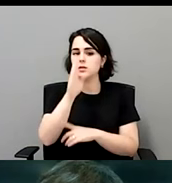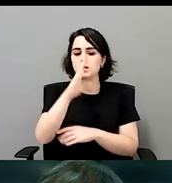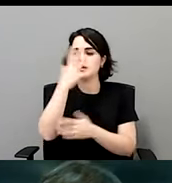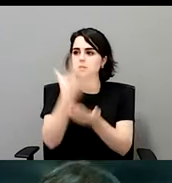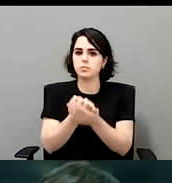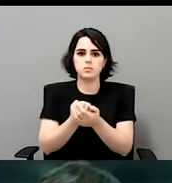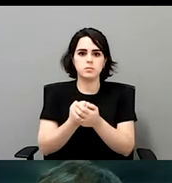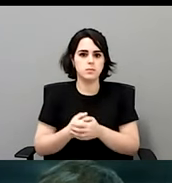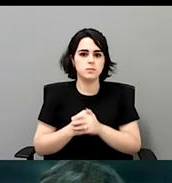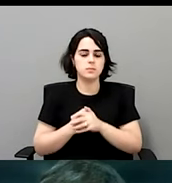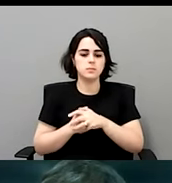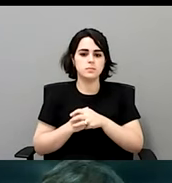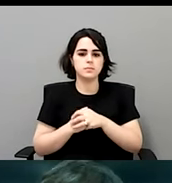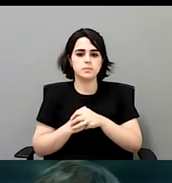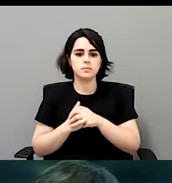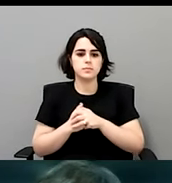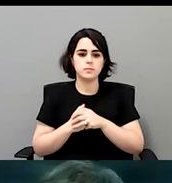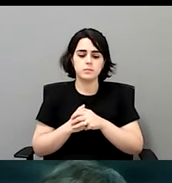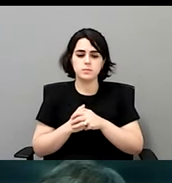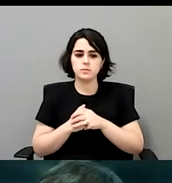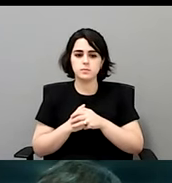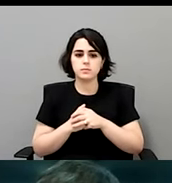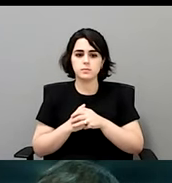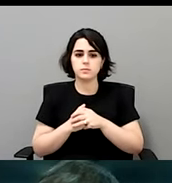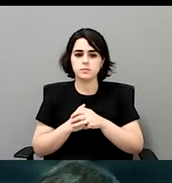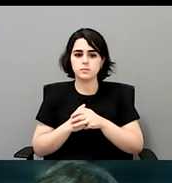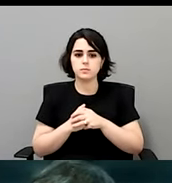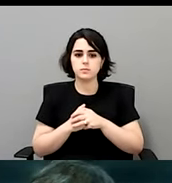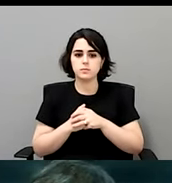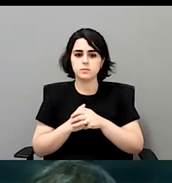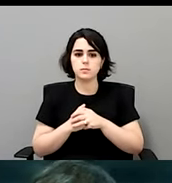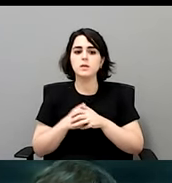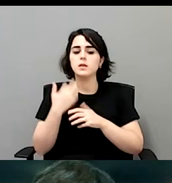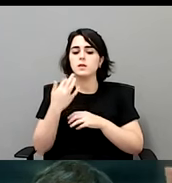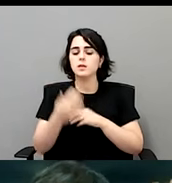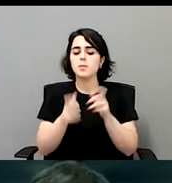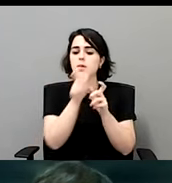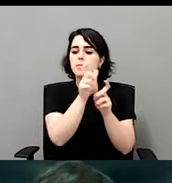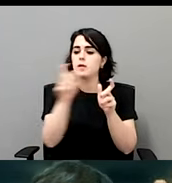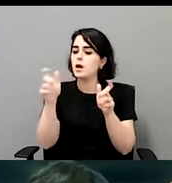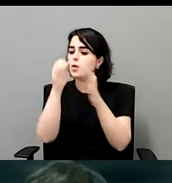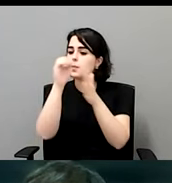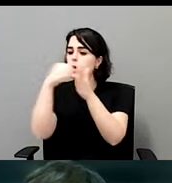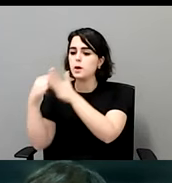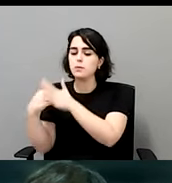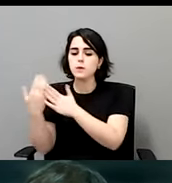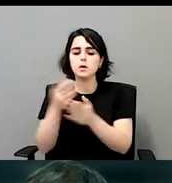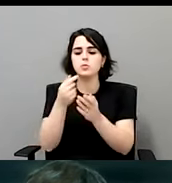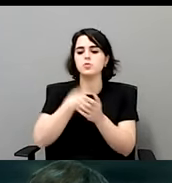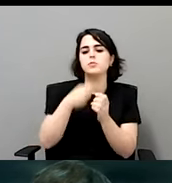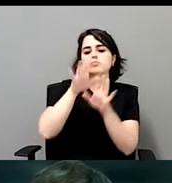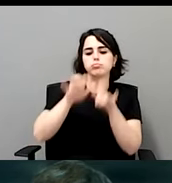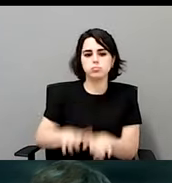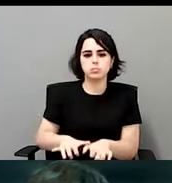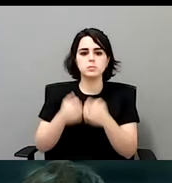servicios. Y es muy fácil cubrir los espacios de blanco y ya está. Estipulo las condiciones